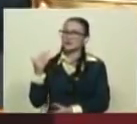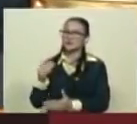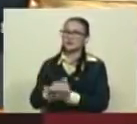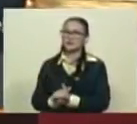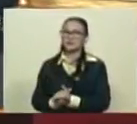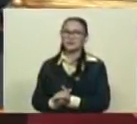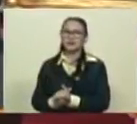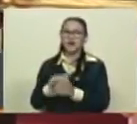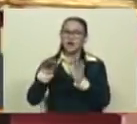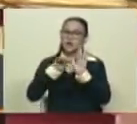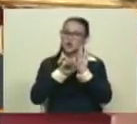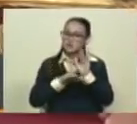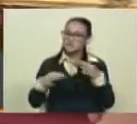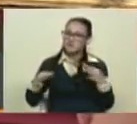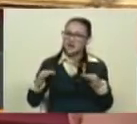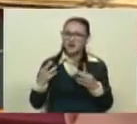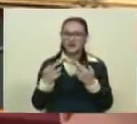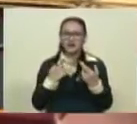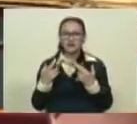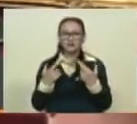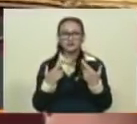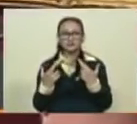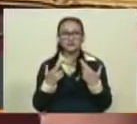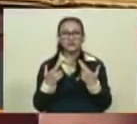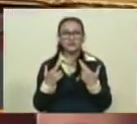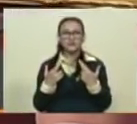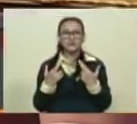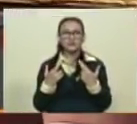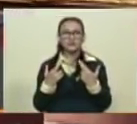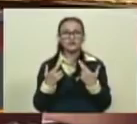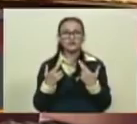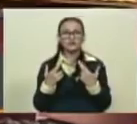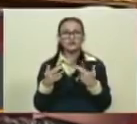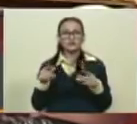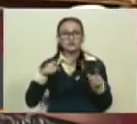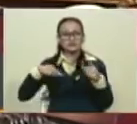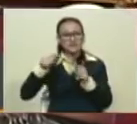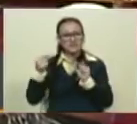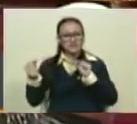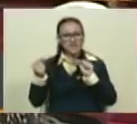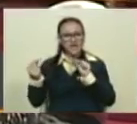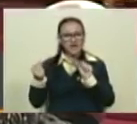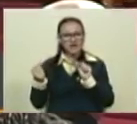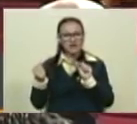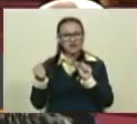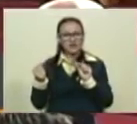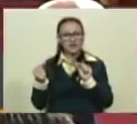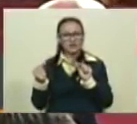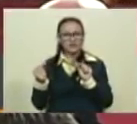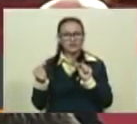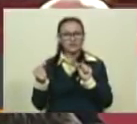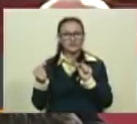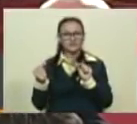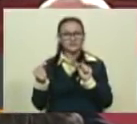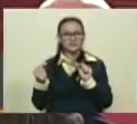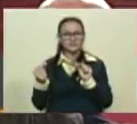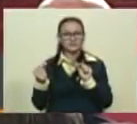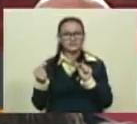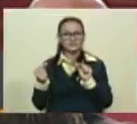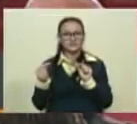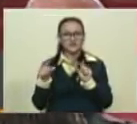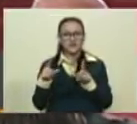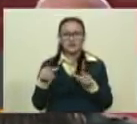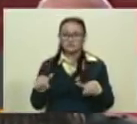regularicemos, normalicemos las relaciones y establezcamos un diálogo fructífero que lleve inclusive